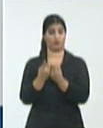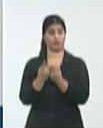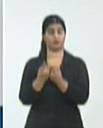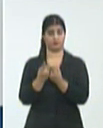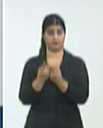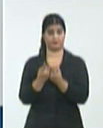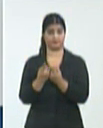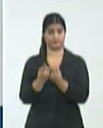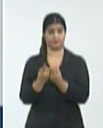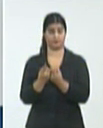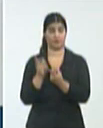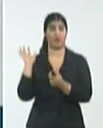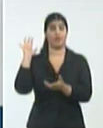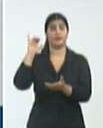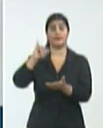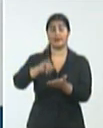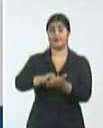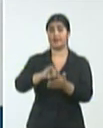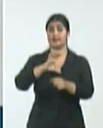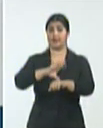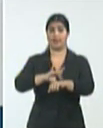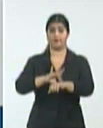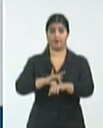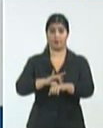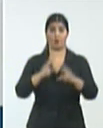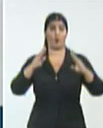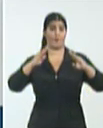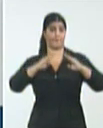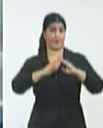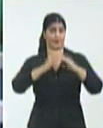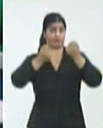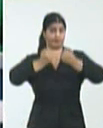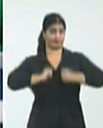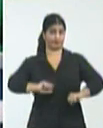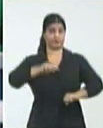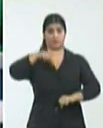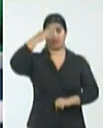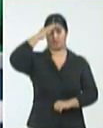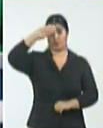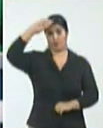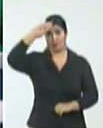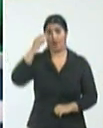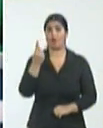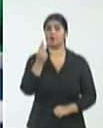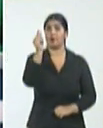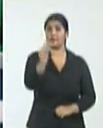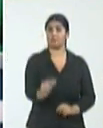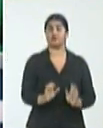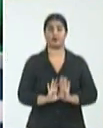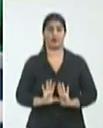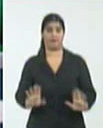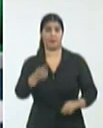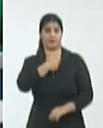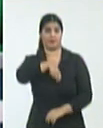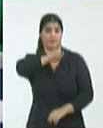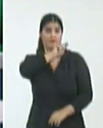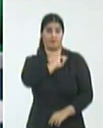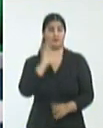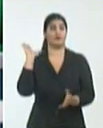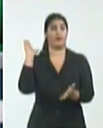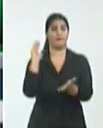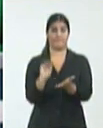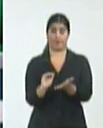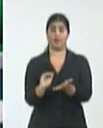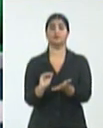viajero español procedente de España. Y de esta forma en Cuba ayer se diagnostican 3 extranjeros